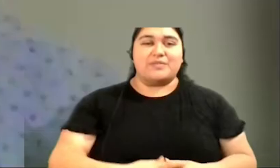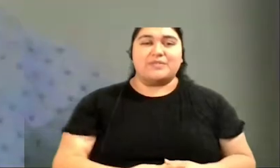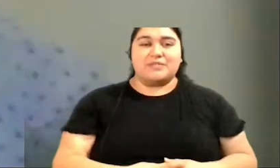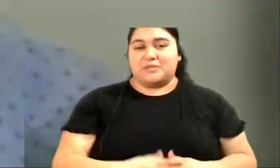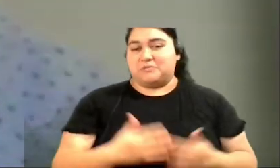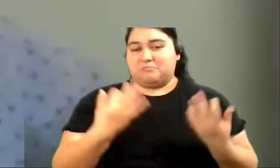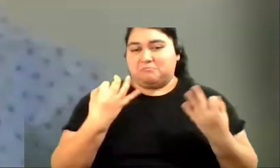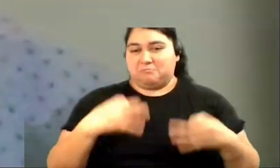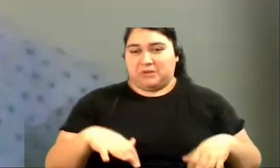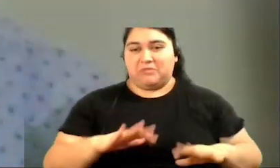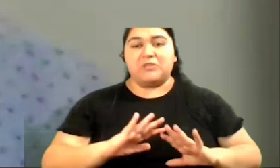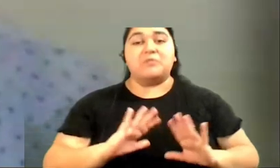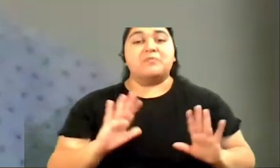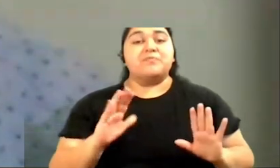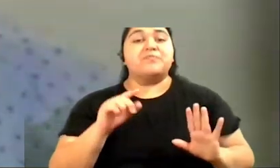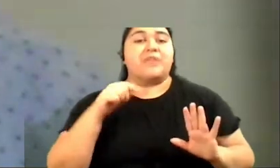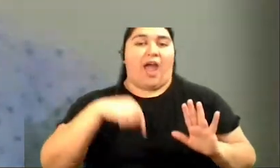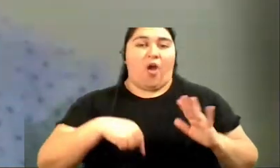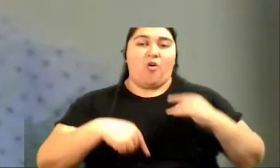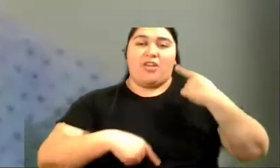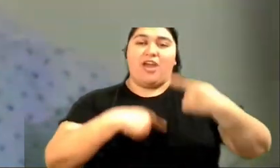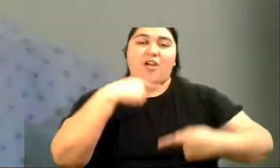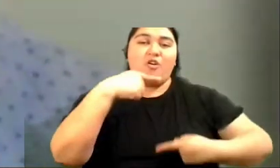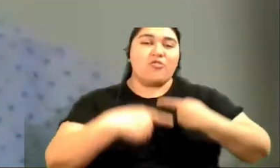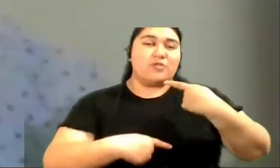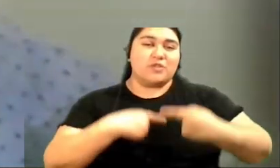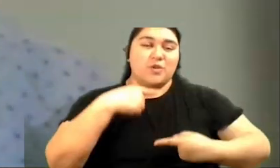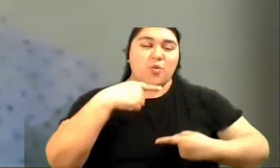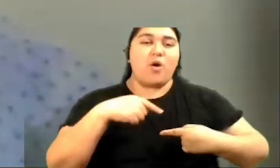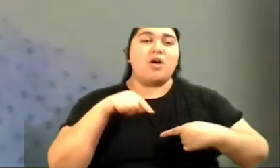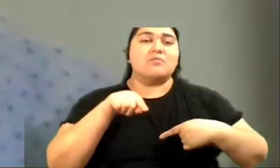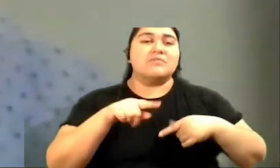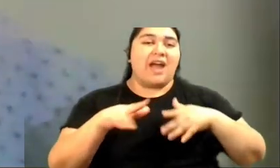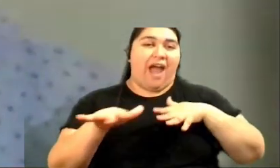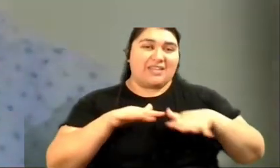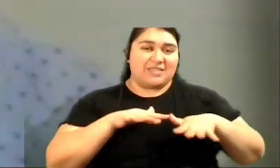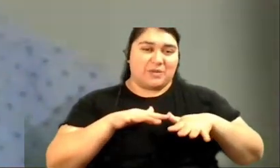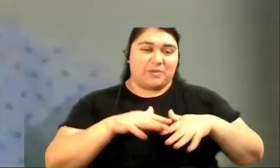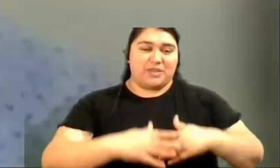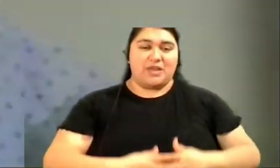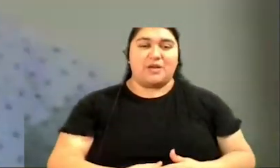Bárbaro. Bueno, vamos a continuar con esta actividad.